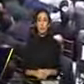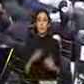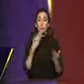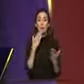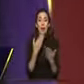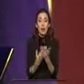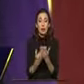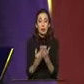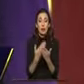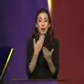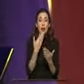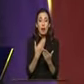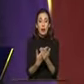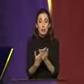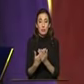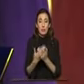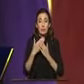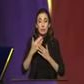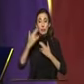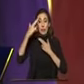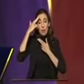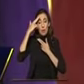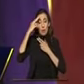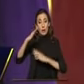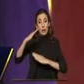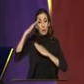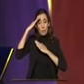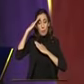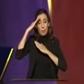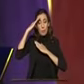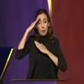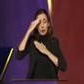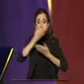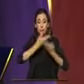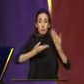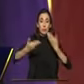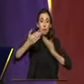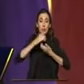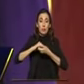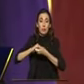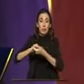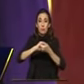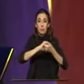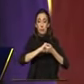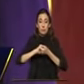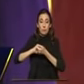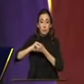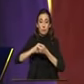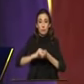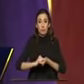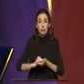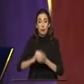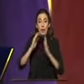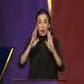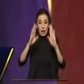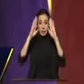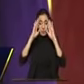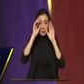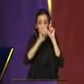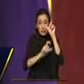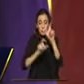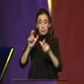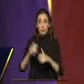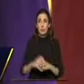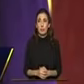Gracias, decía, hermanos uniformados, por ser nuestra primera línea de solidaridad y asistencia humanitaria.